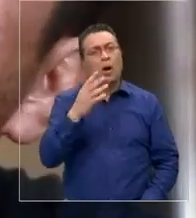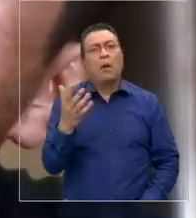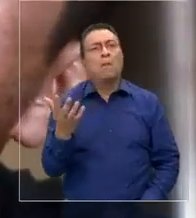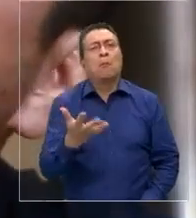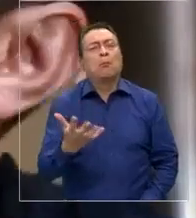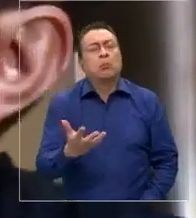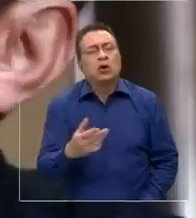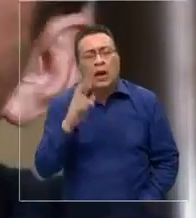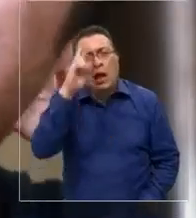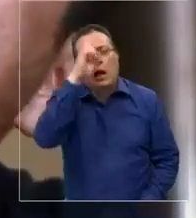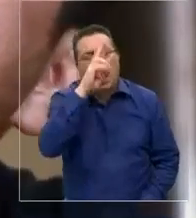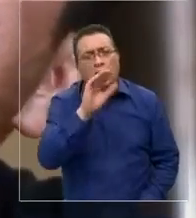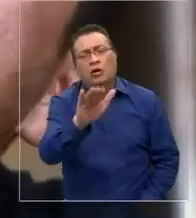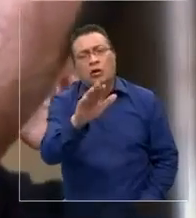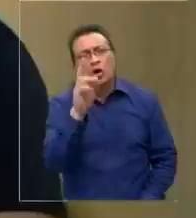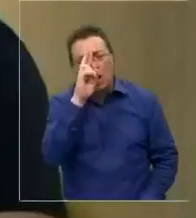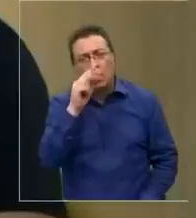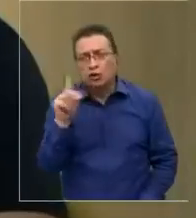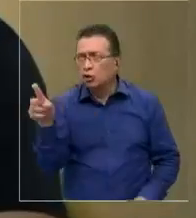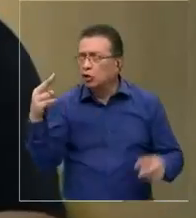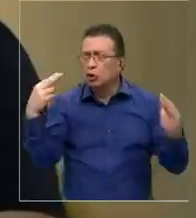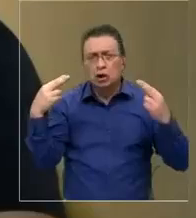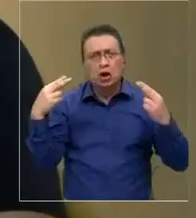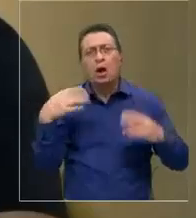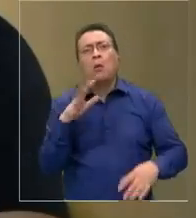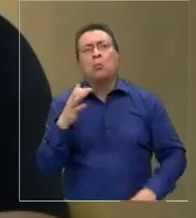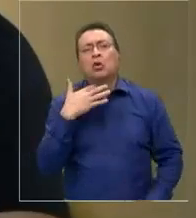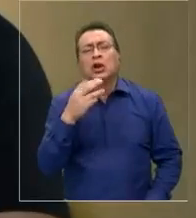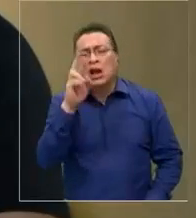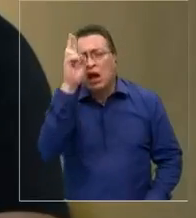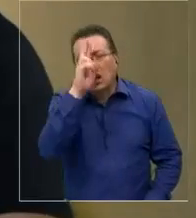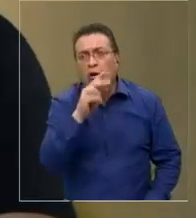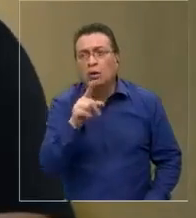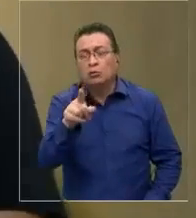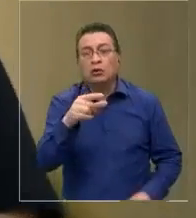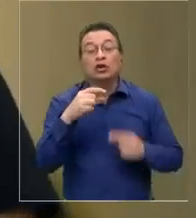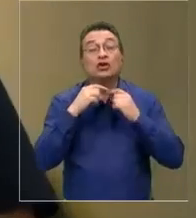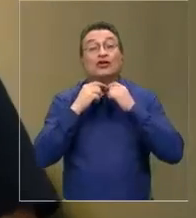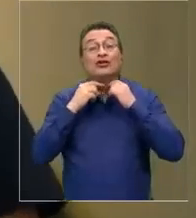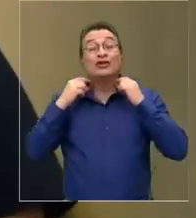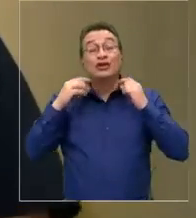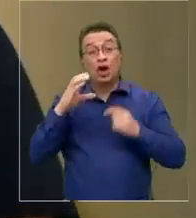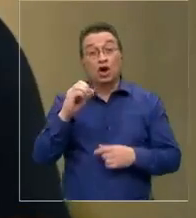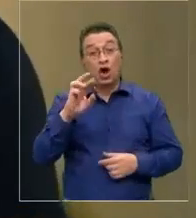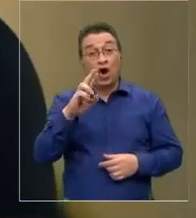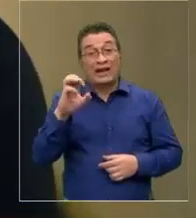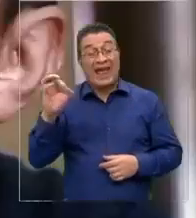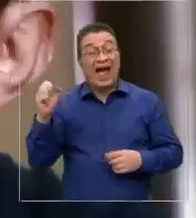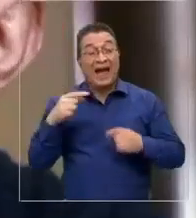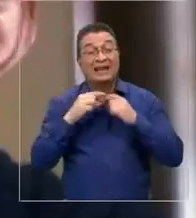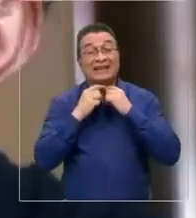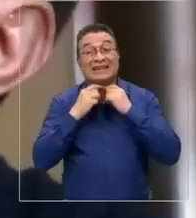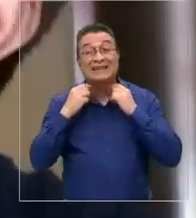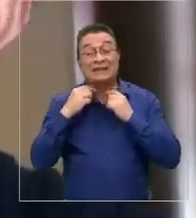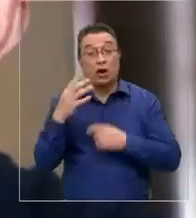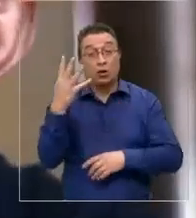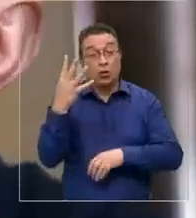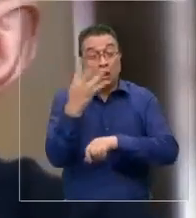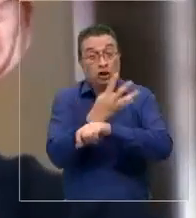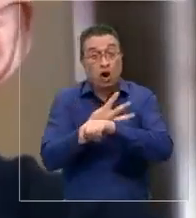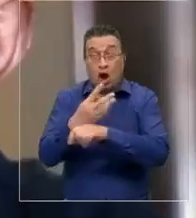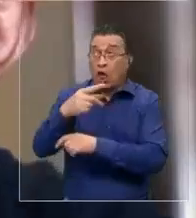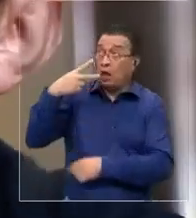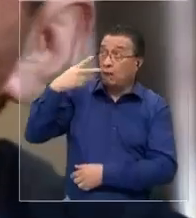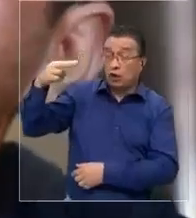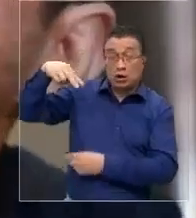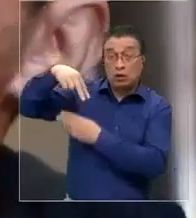fiscal. Extraño, lo estoy mirando a todos. Y me dice, ¿por qué? Porque la correa o vínculo que mi hermana tenía puesta en el cuello por más de 4 horas que yo la vi